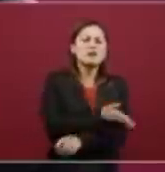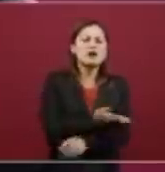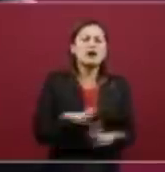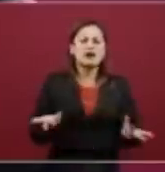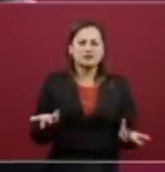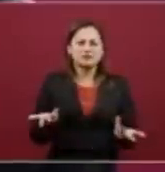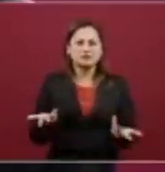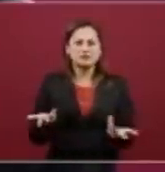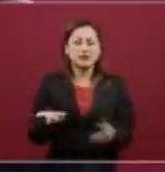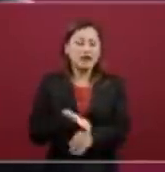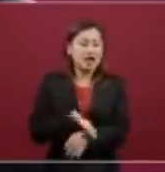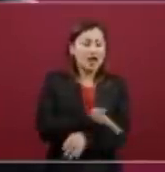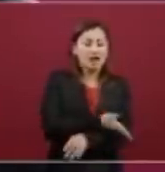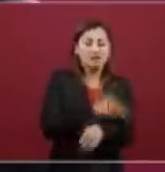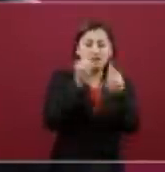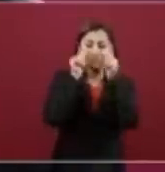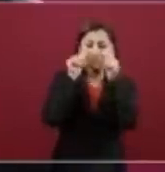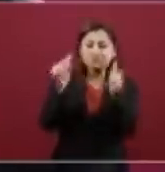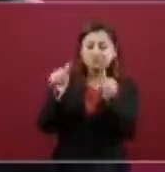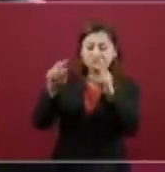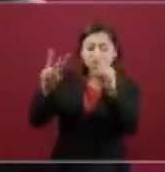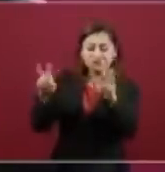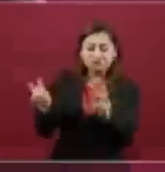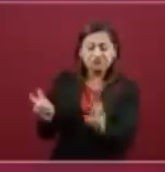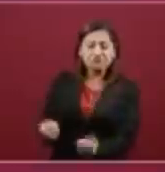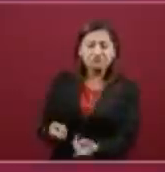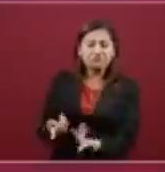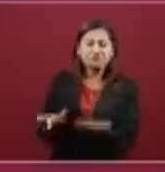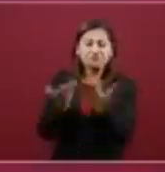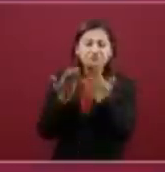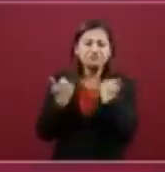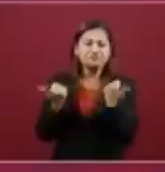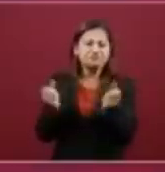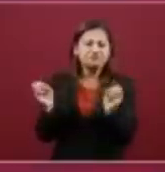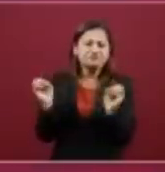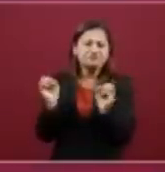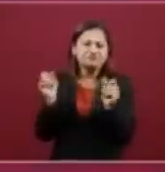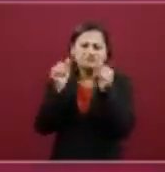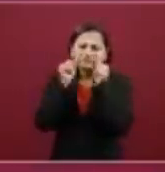prácticamente no les interesaban o salían al paso